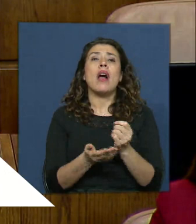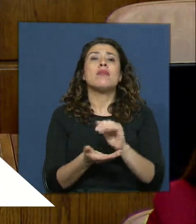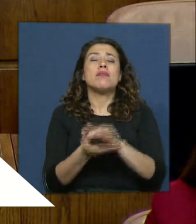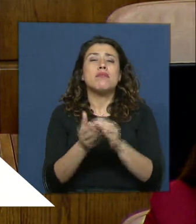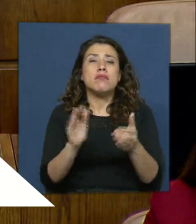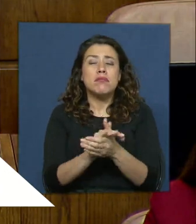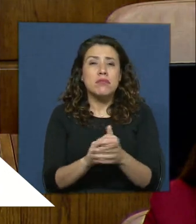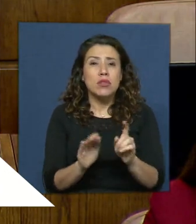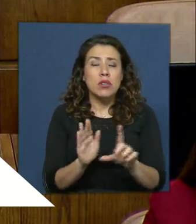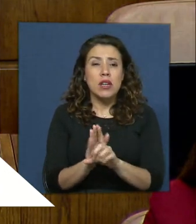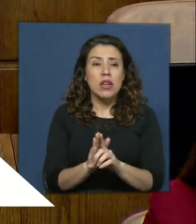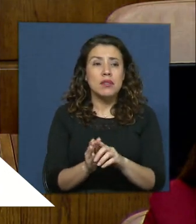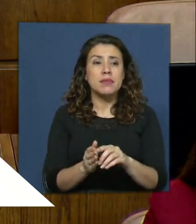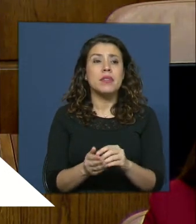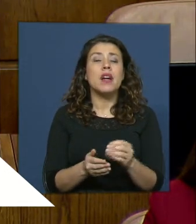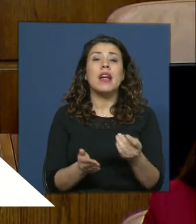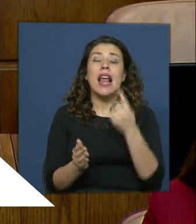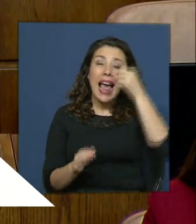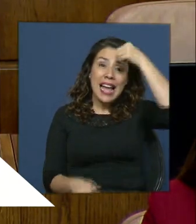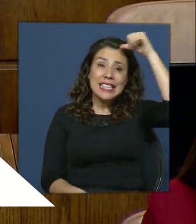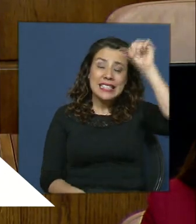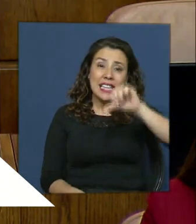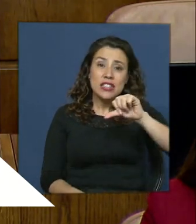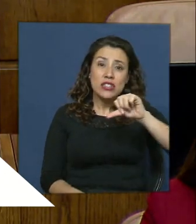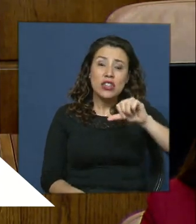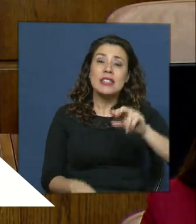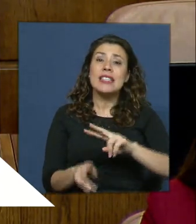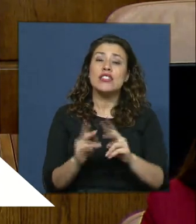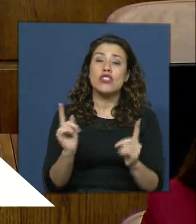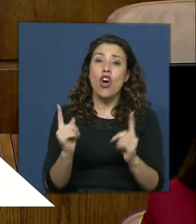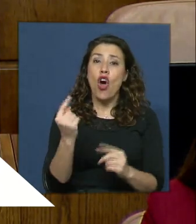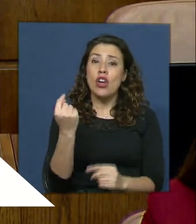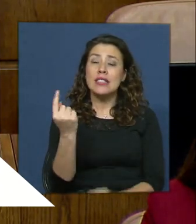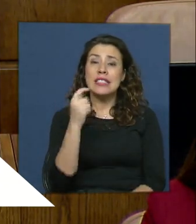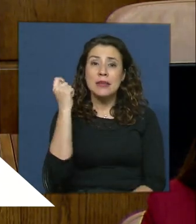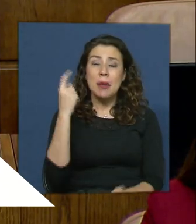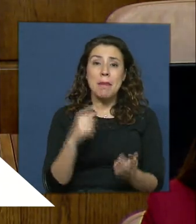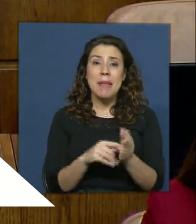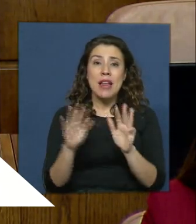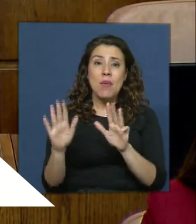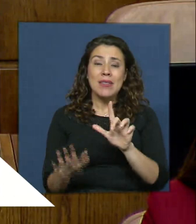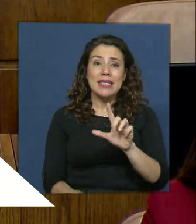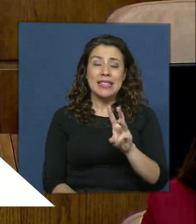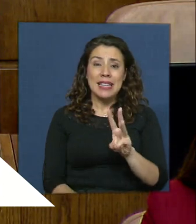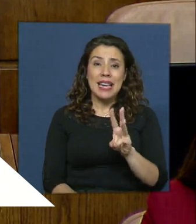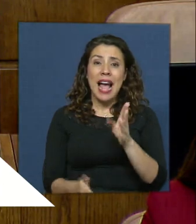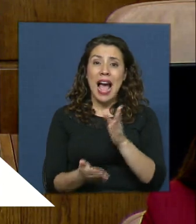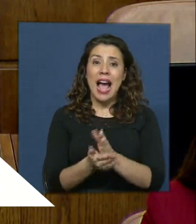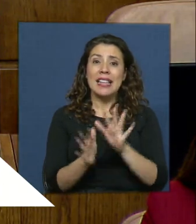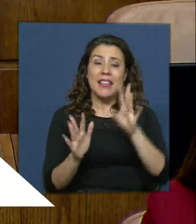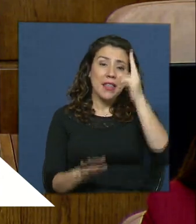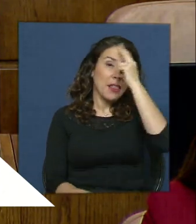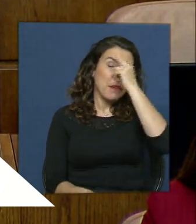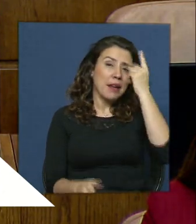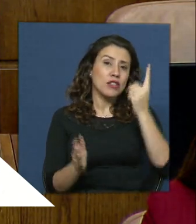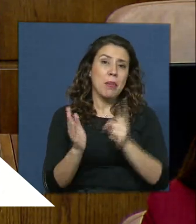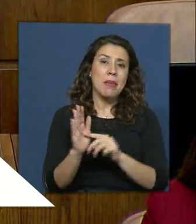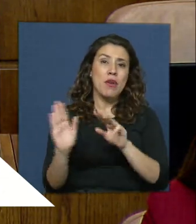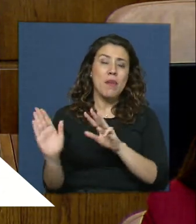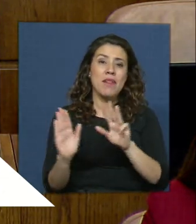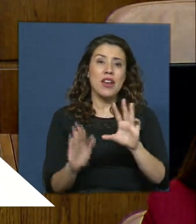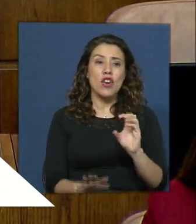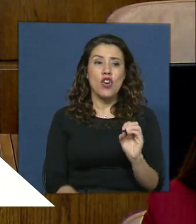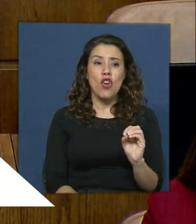ilícita, siempre que los hechos punibles hayan ocurrido entre el 11 de septiembre de 1973 y el 10 de marzo